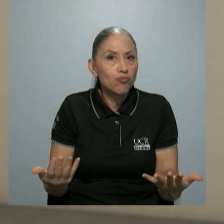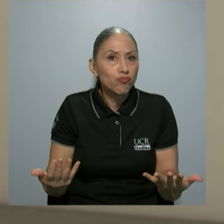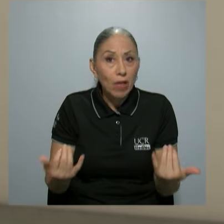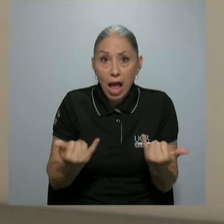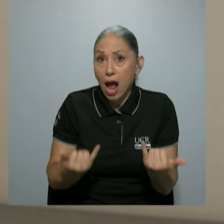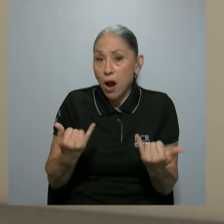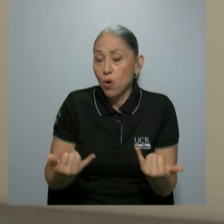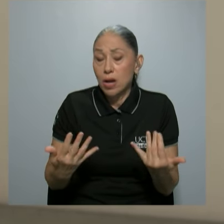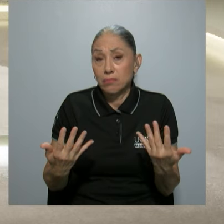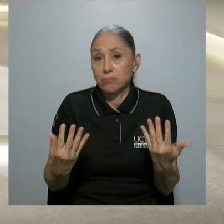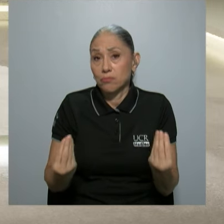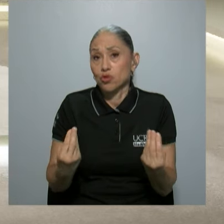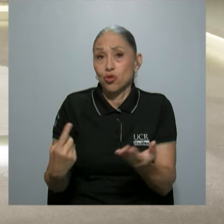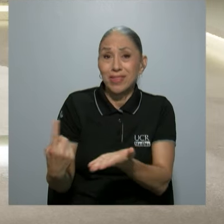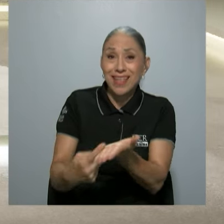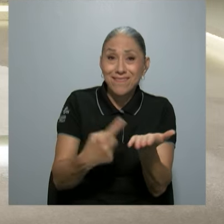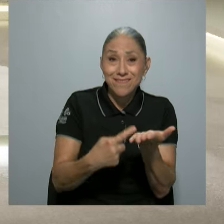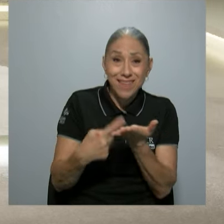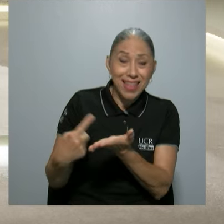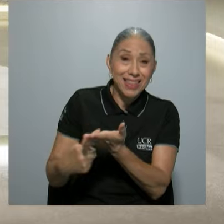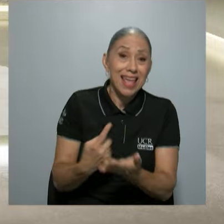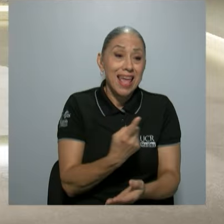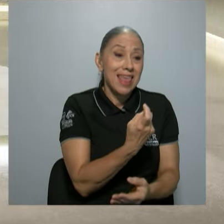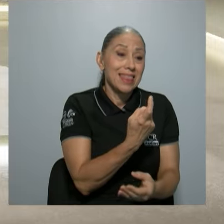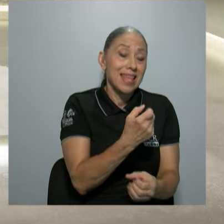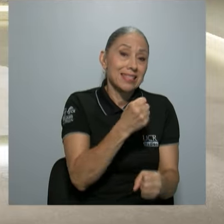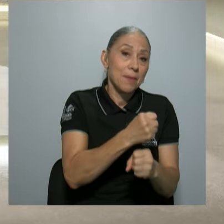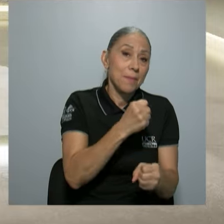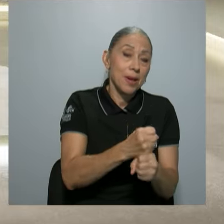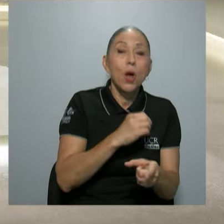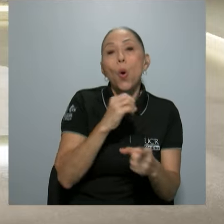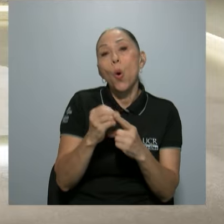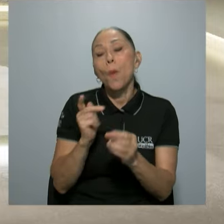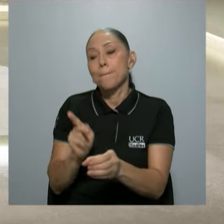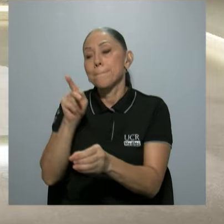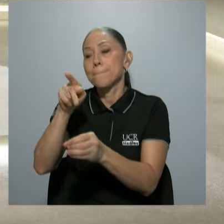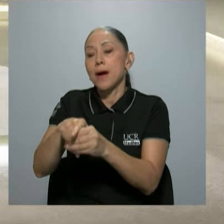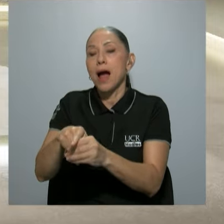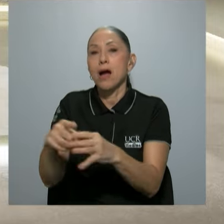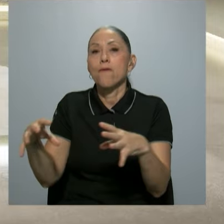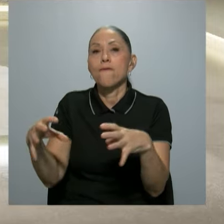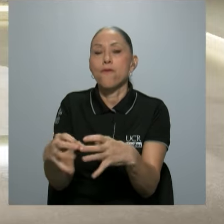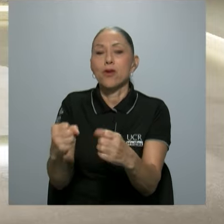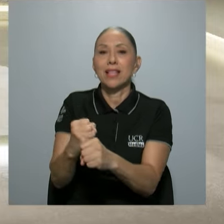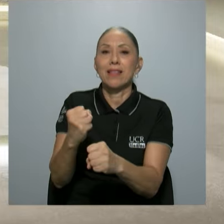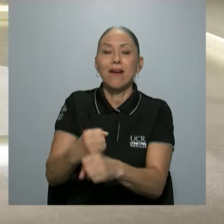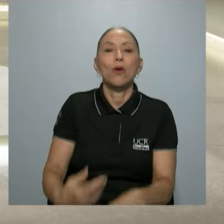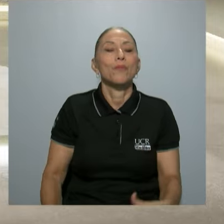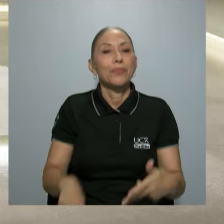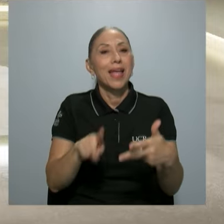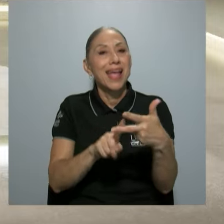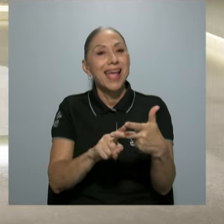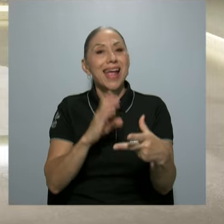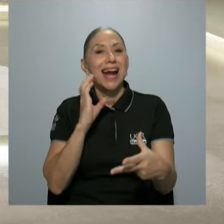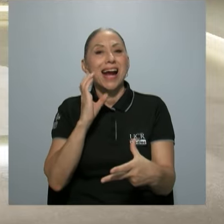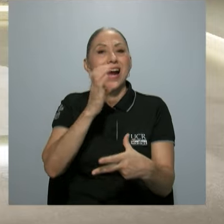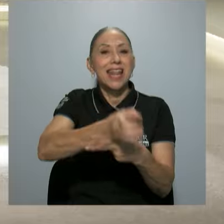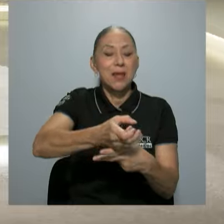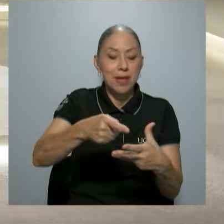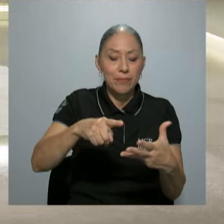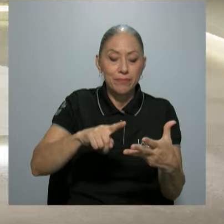sobre desempleo o más bien participación en la fuerza de trabajo, crimen, por supuesto, nuevamente las largas